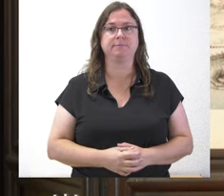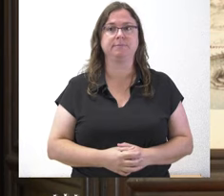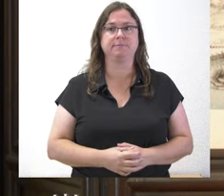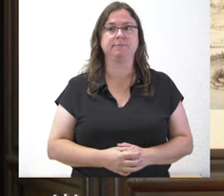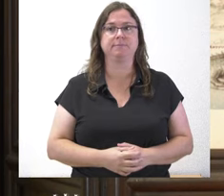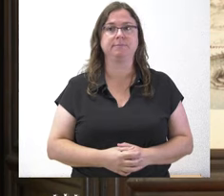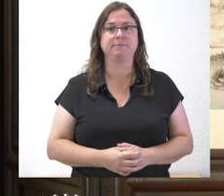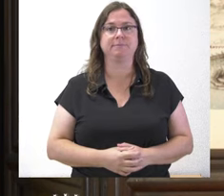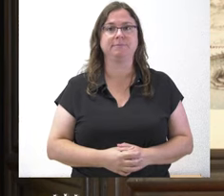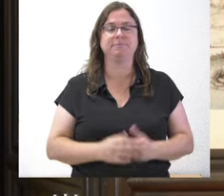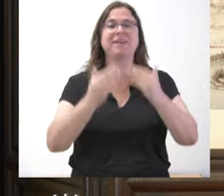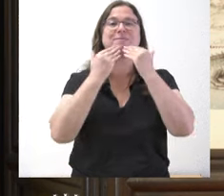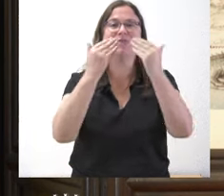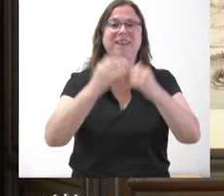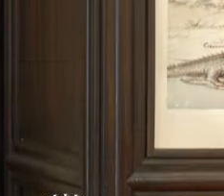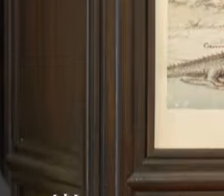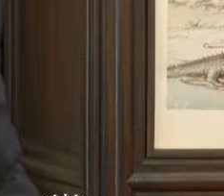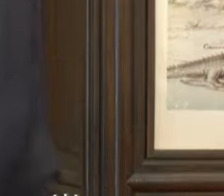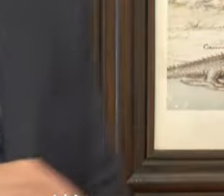tiempo Muchas